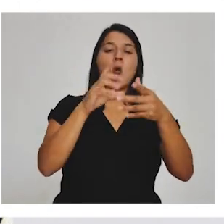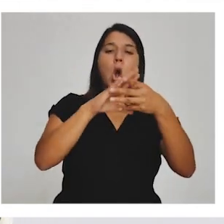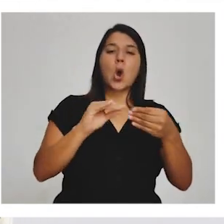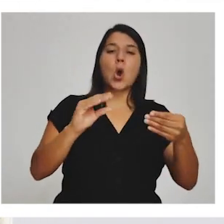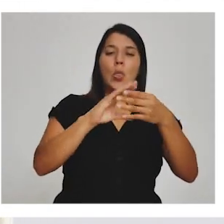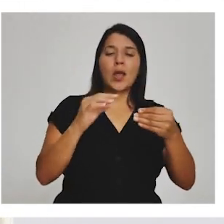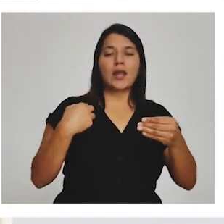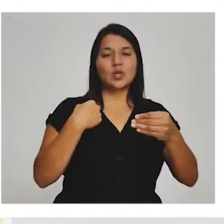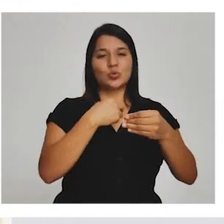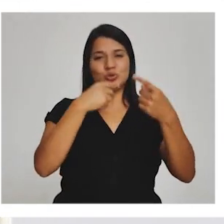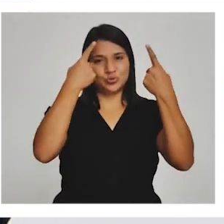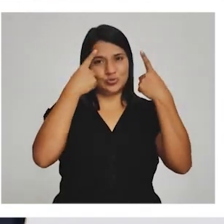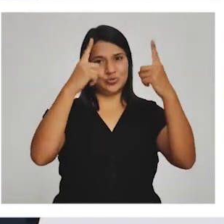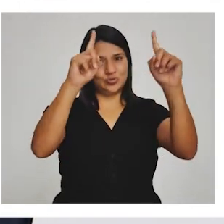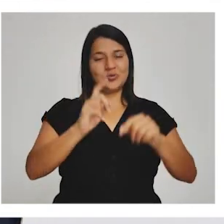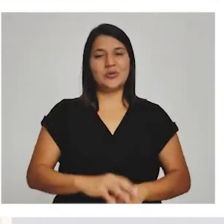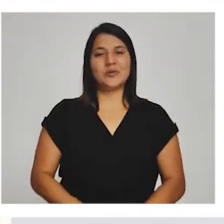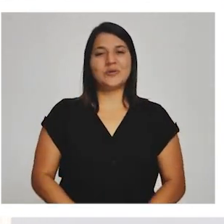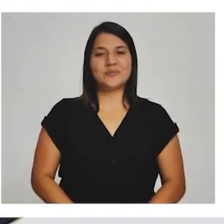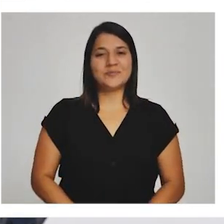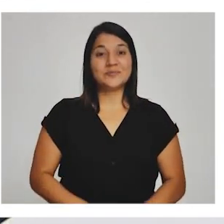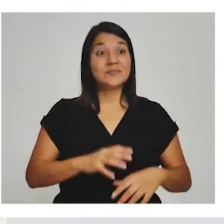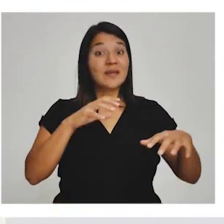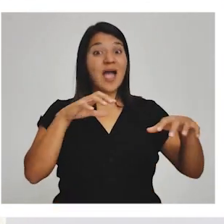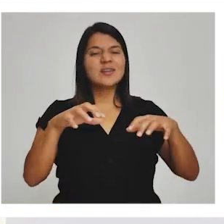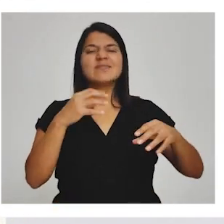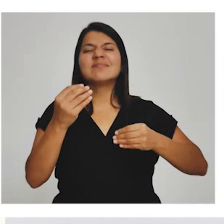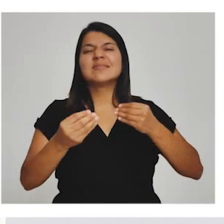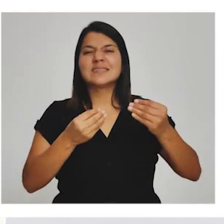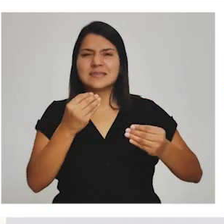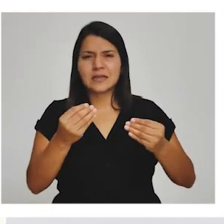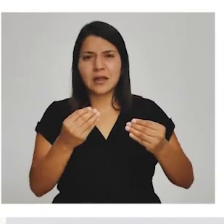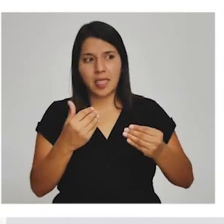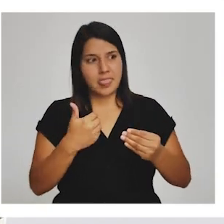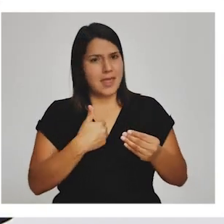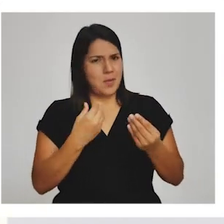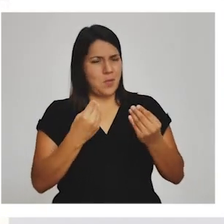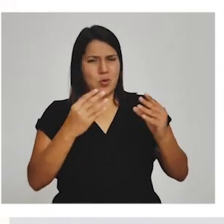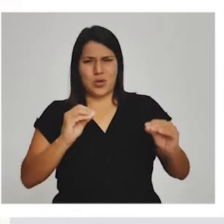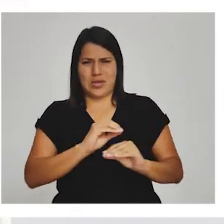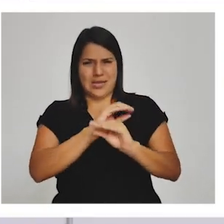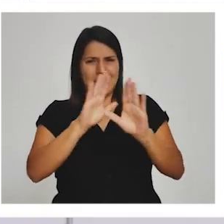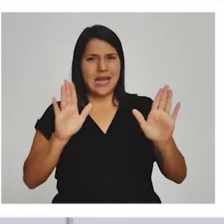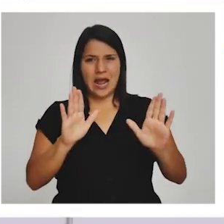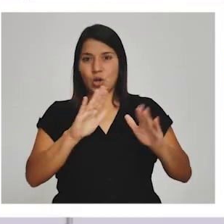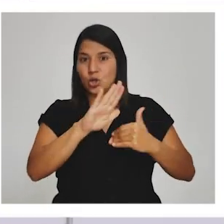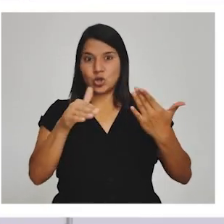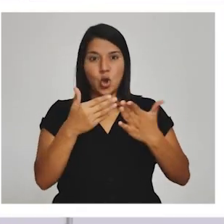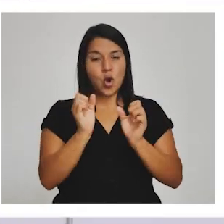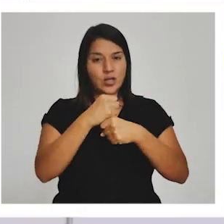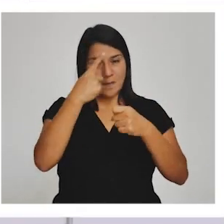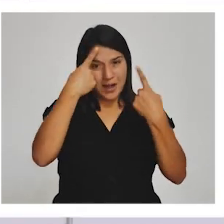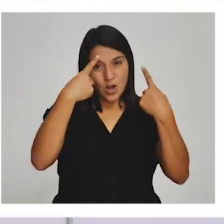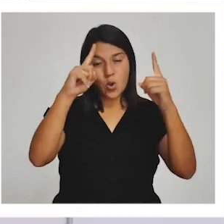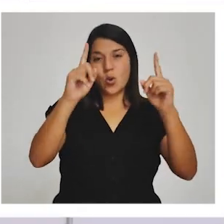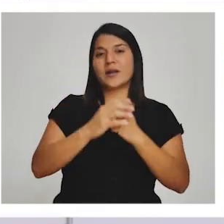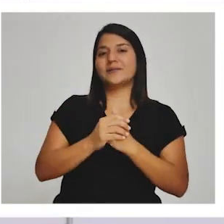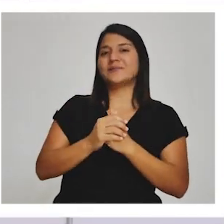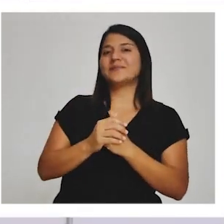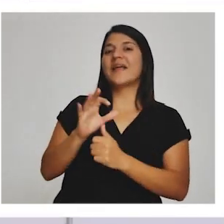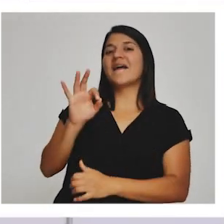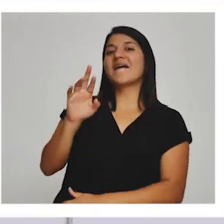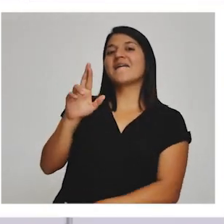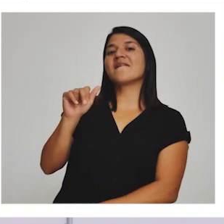los resultados. Acciones, las tenemos muy claras. ¿Cómo es que hemos logrado todo esto? Don Francisco, sin duda la OCDE,